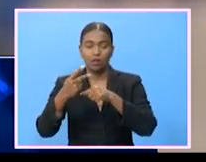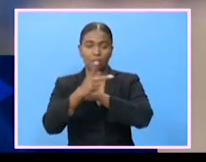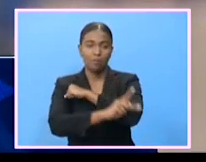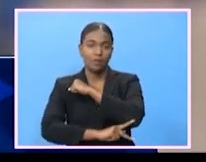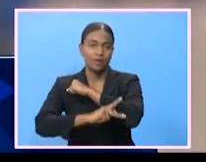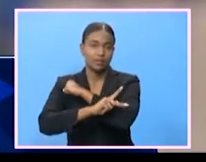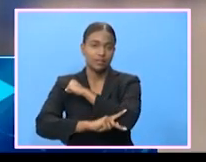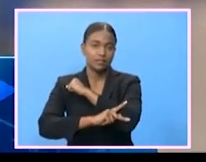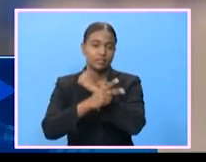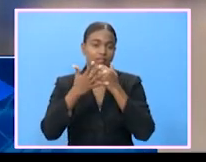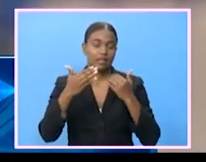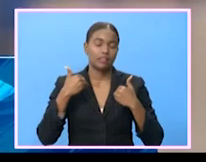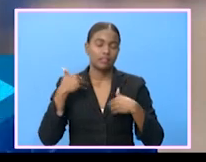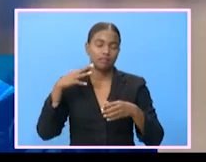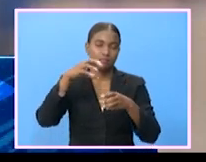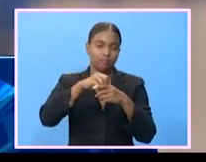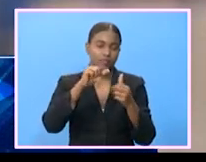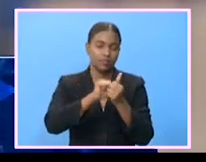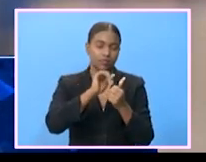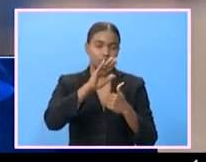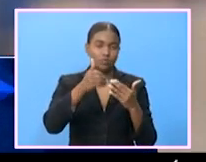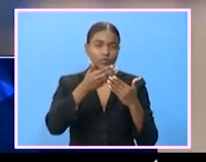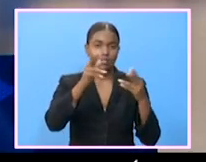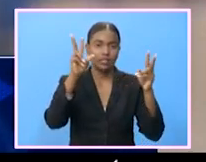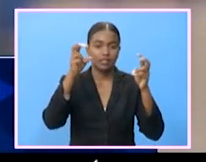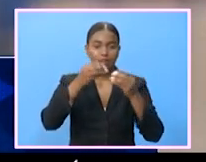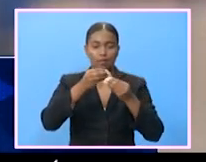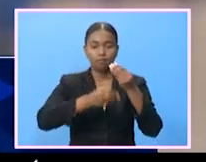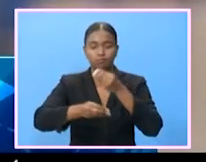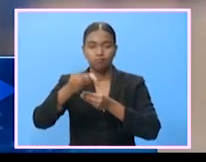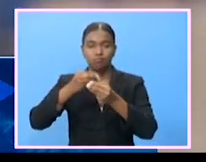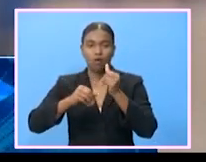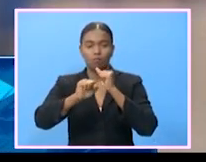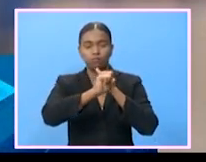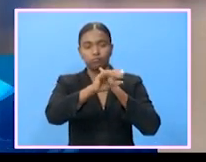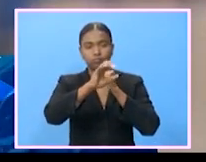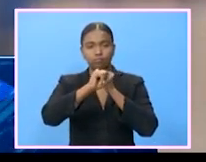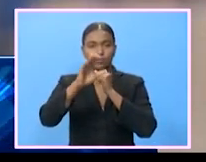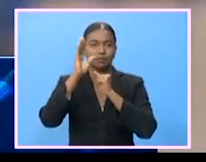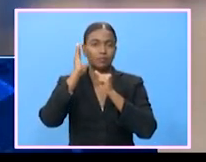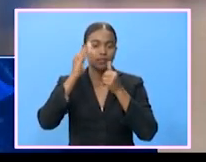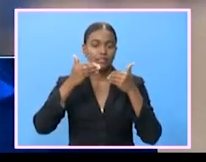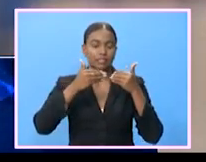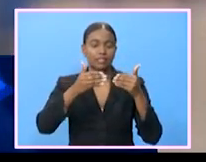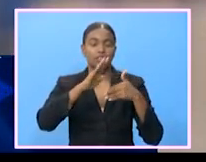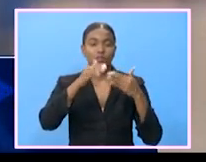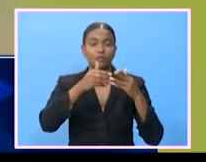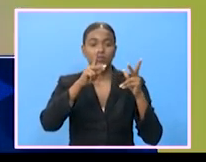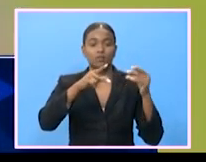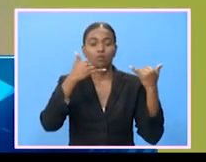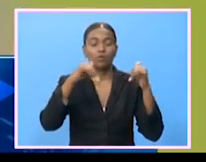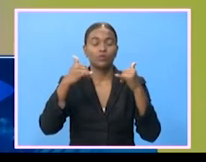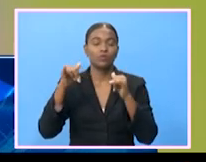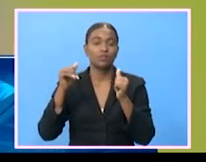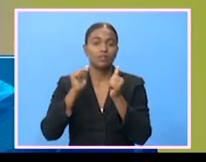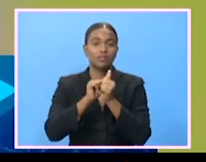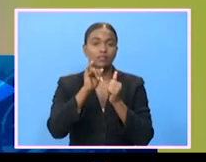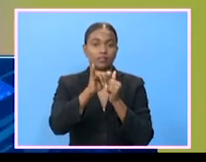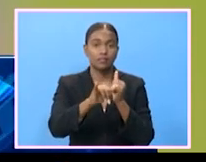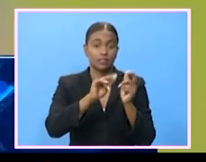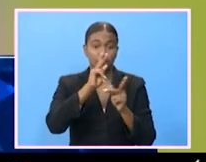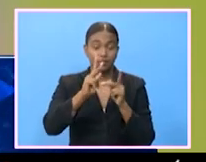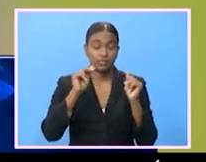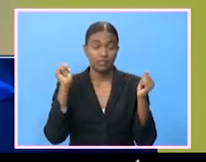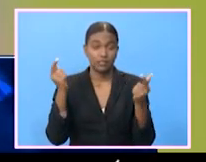que están involucrados, todo el tema del mercadeo y la publicidad que se da a todos los jugadores y a todas las